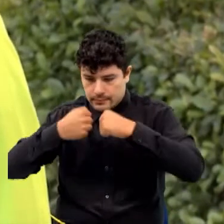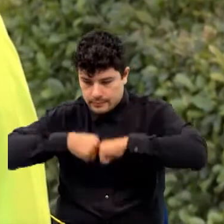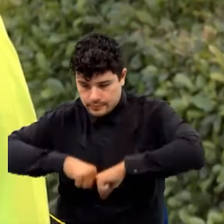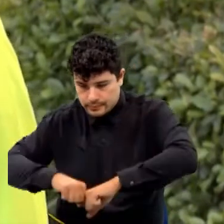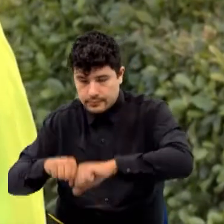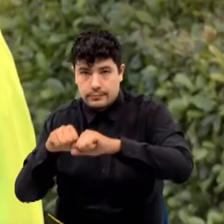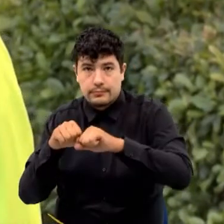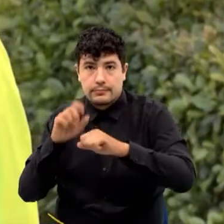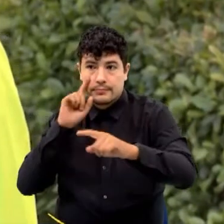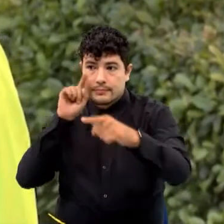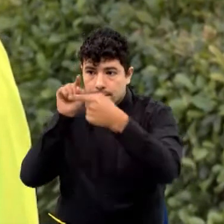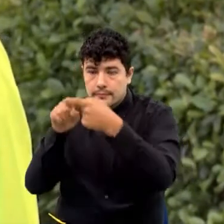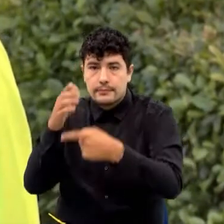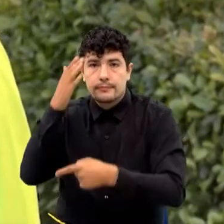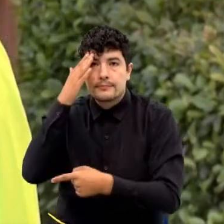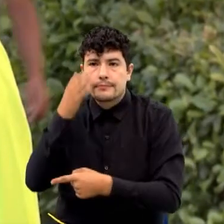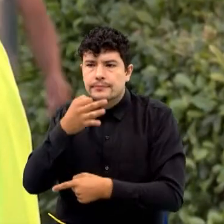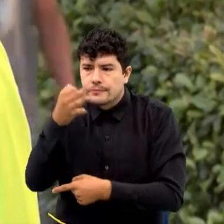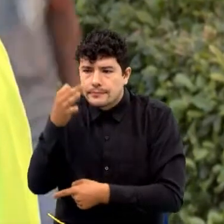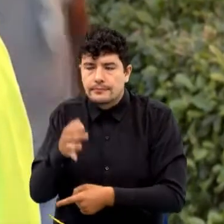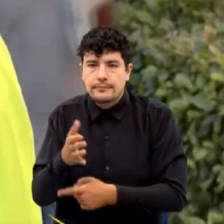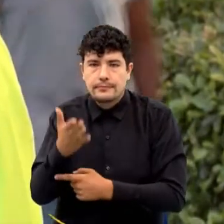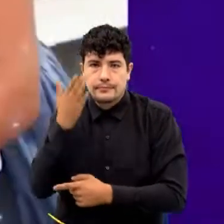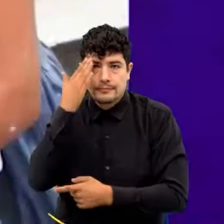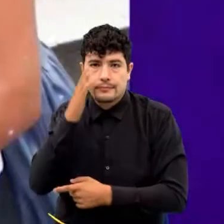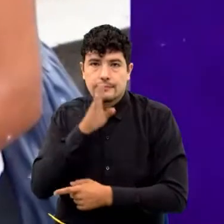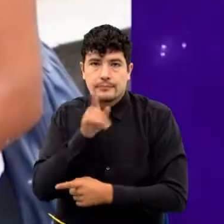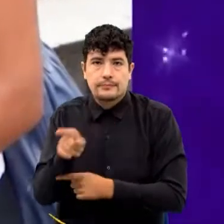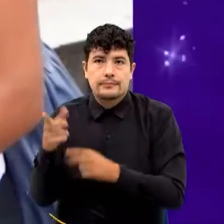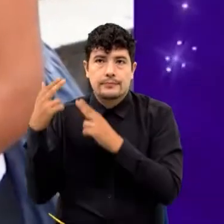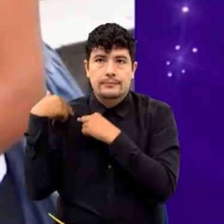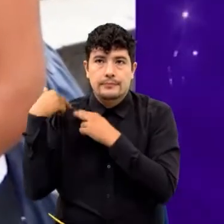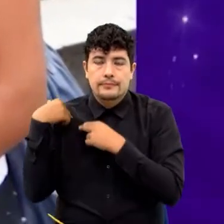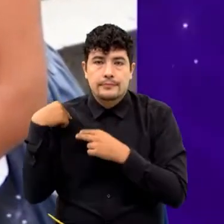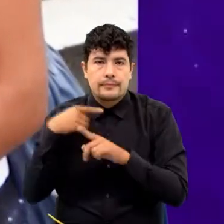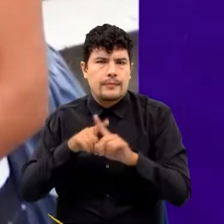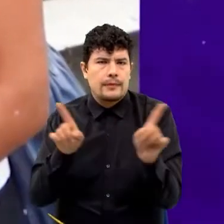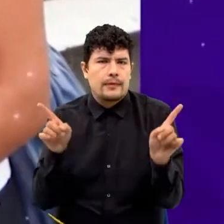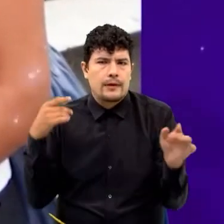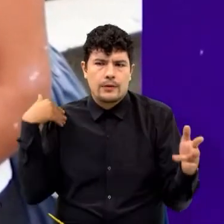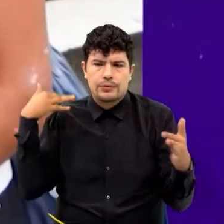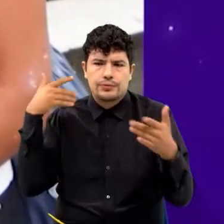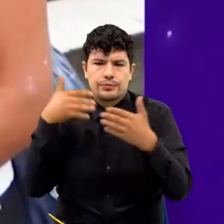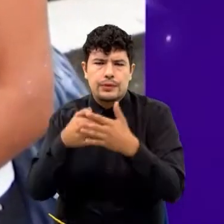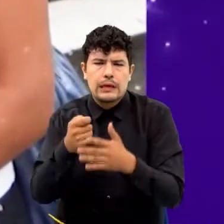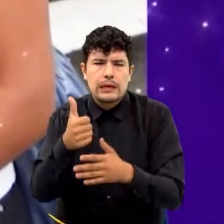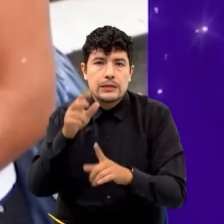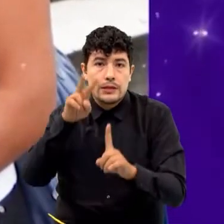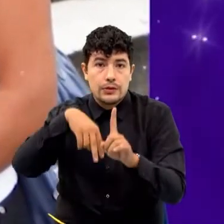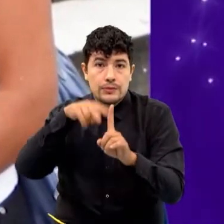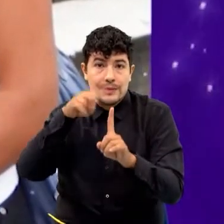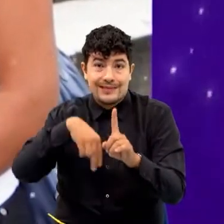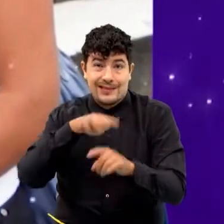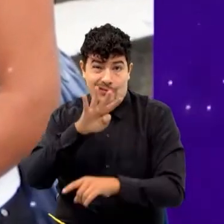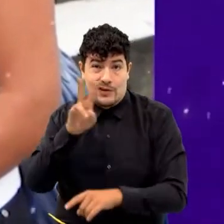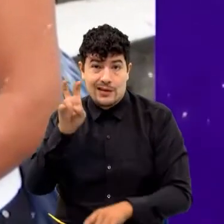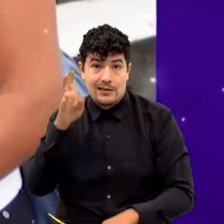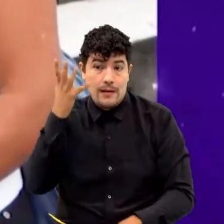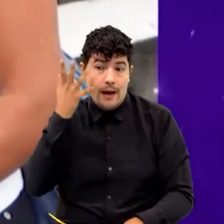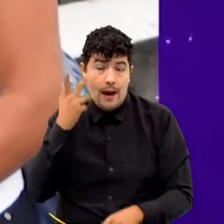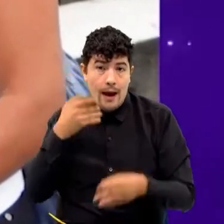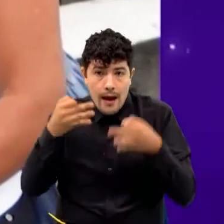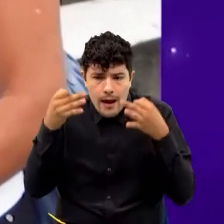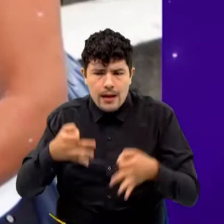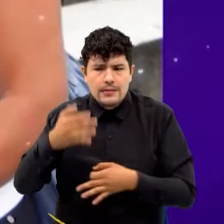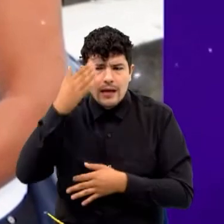esfuerzo en indicarles y en sacar este caso. Sin embargo, luego de casi 2 meses, no se saben mayores datos sobre